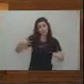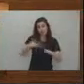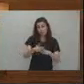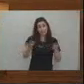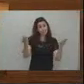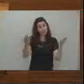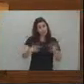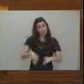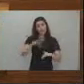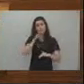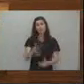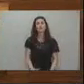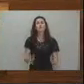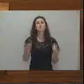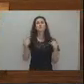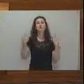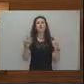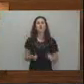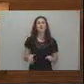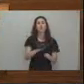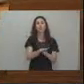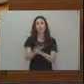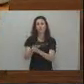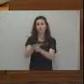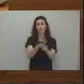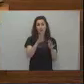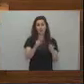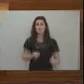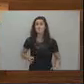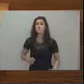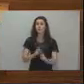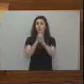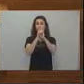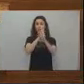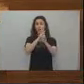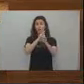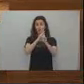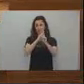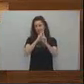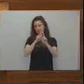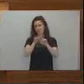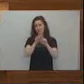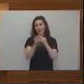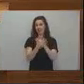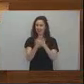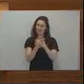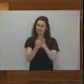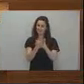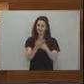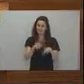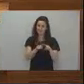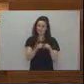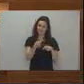una responsabilidad, una localización. Ese fue mi primer encuentro con el señor Lastra. Desde entonces le guardo el aprecio que le tengo.